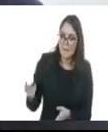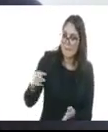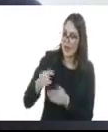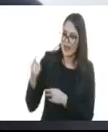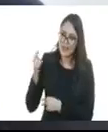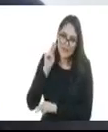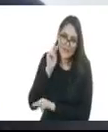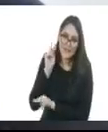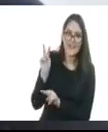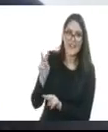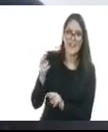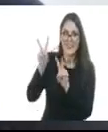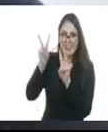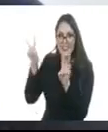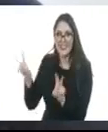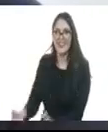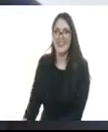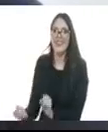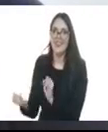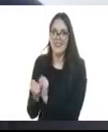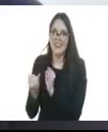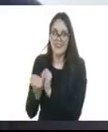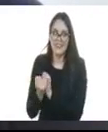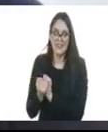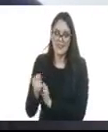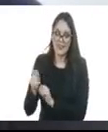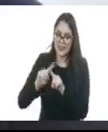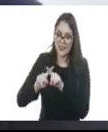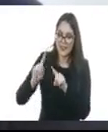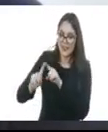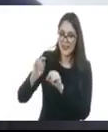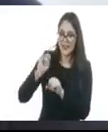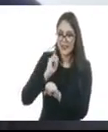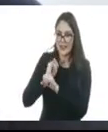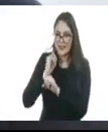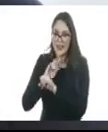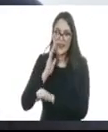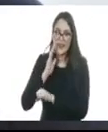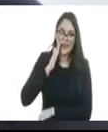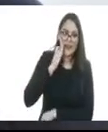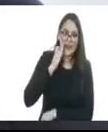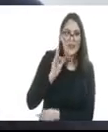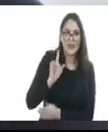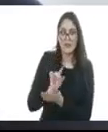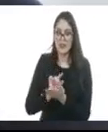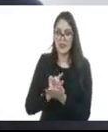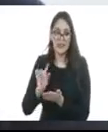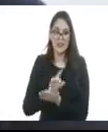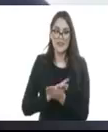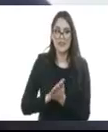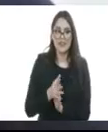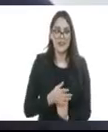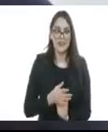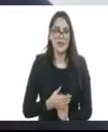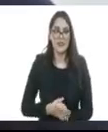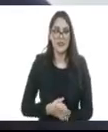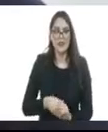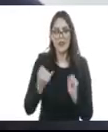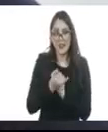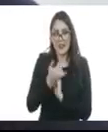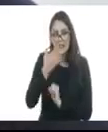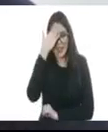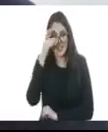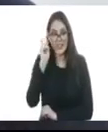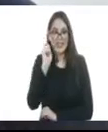el espacio público, en las redes sociales, en los medios electrónicos, y sin duda también encontrarnos y reconocernos